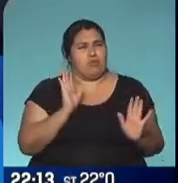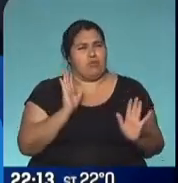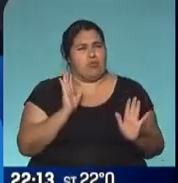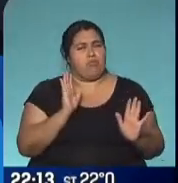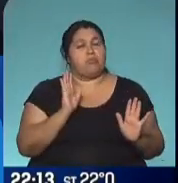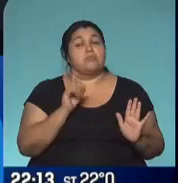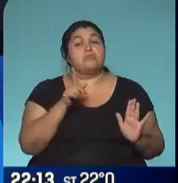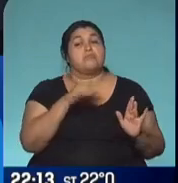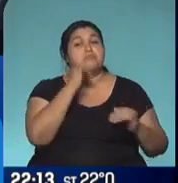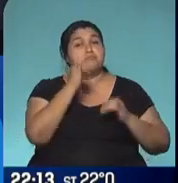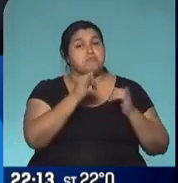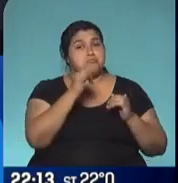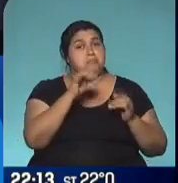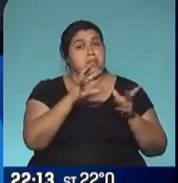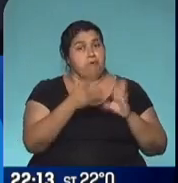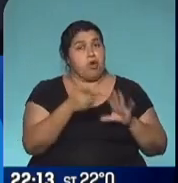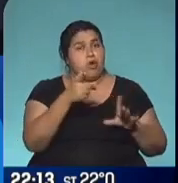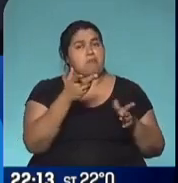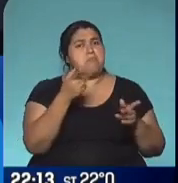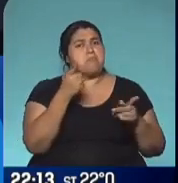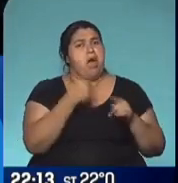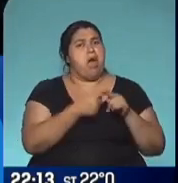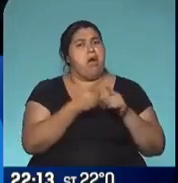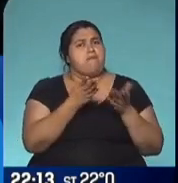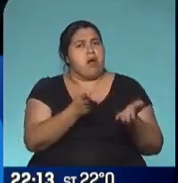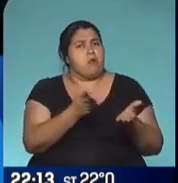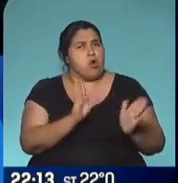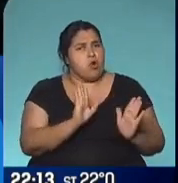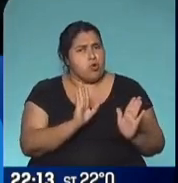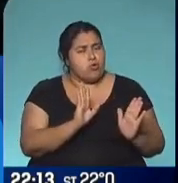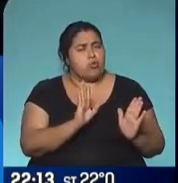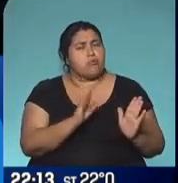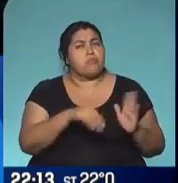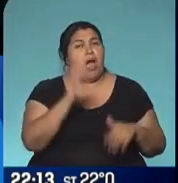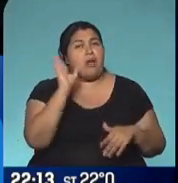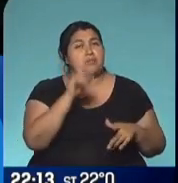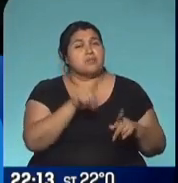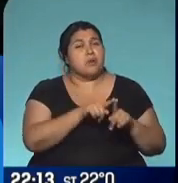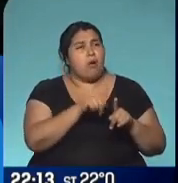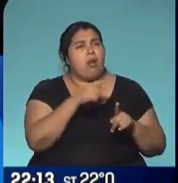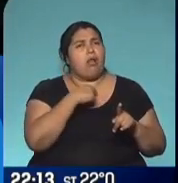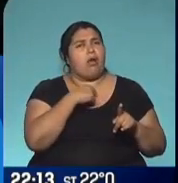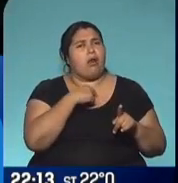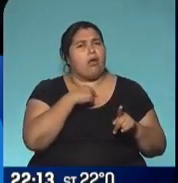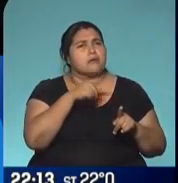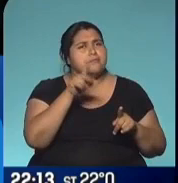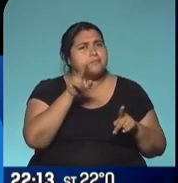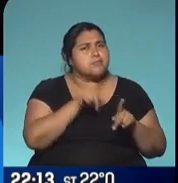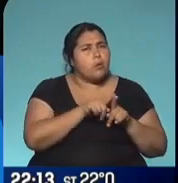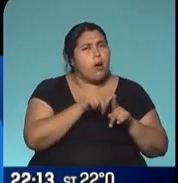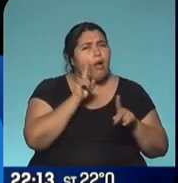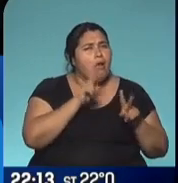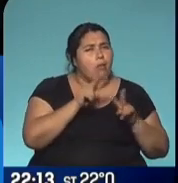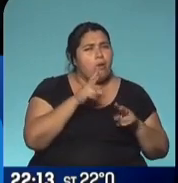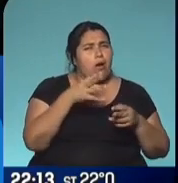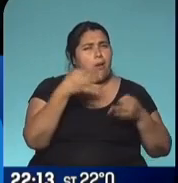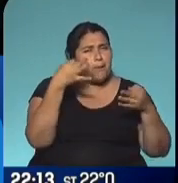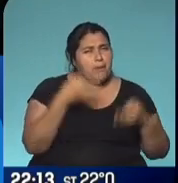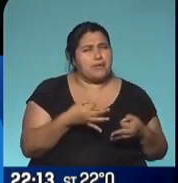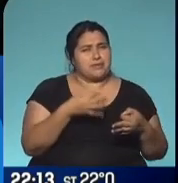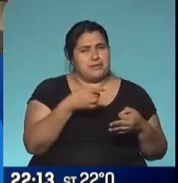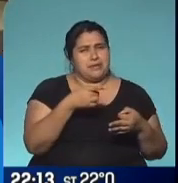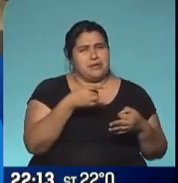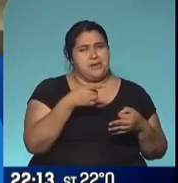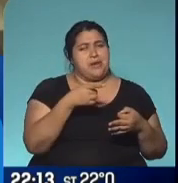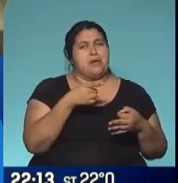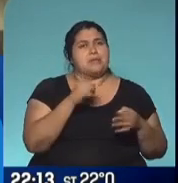que reaccionaron favorablemente las bolsas británicas porque lo que buscaban era certeza para un lado o para el otro, pero que buscaban